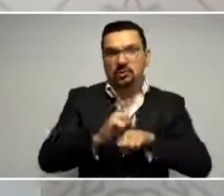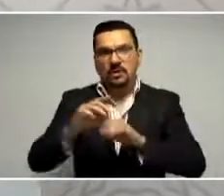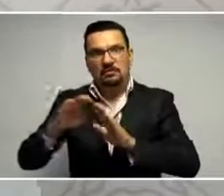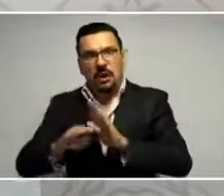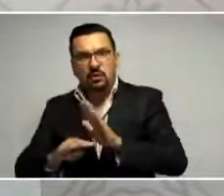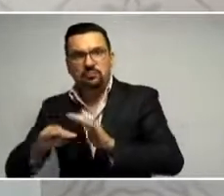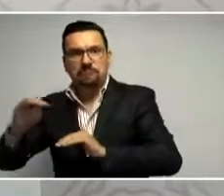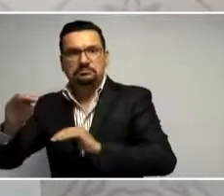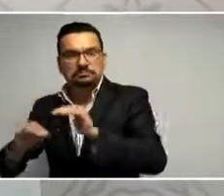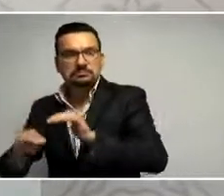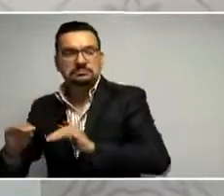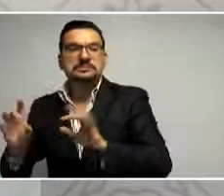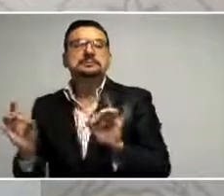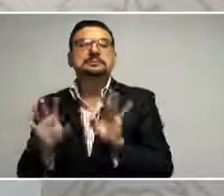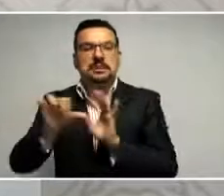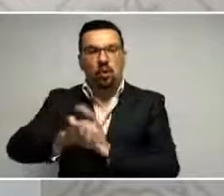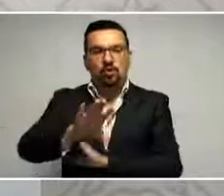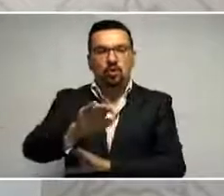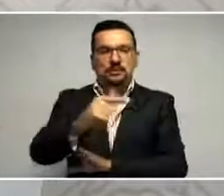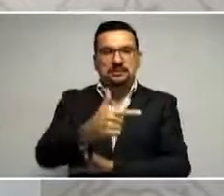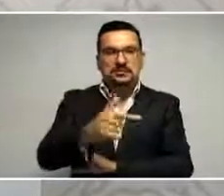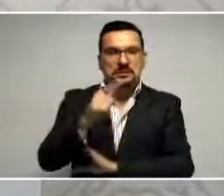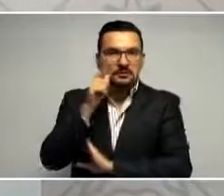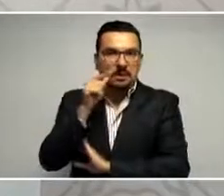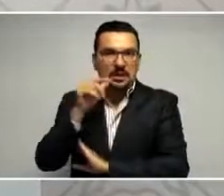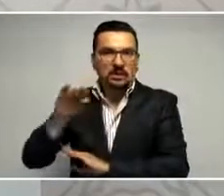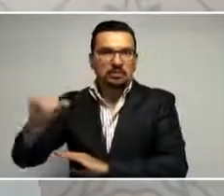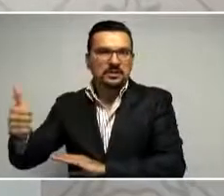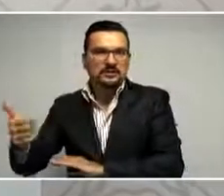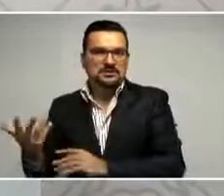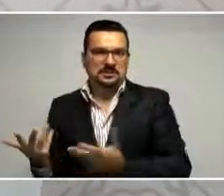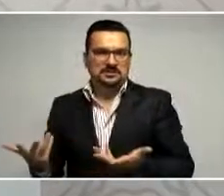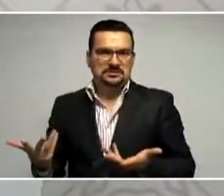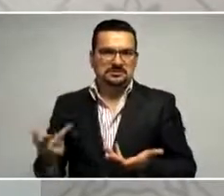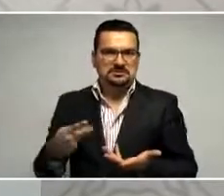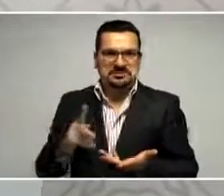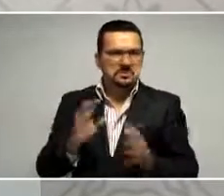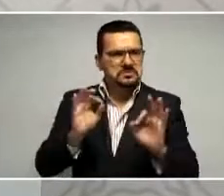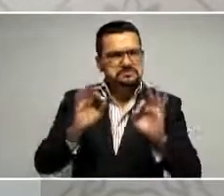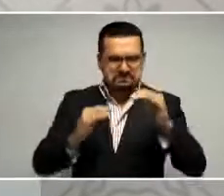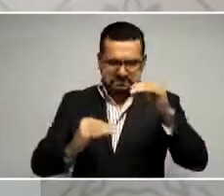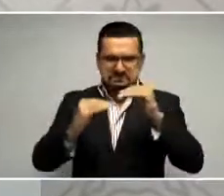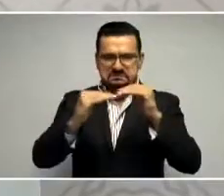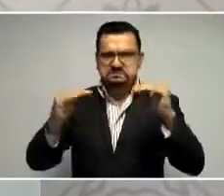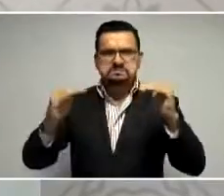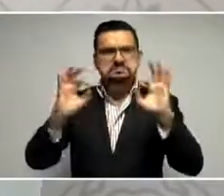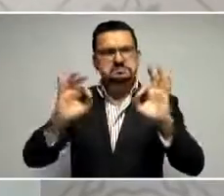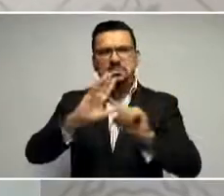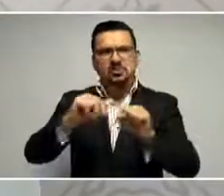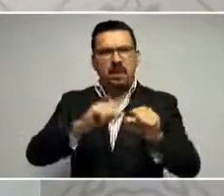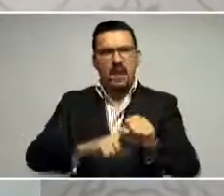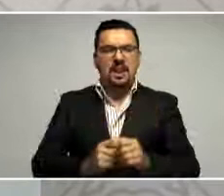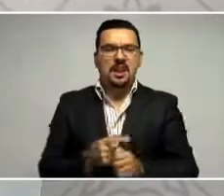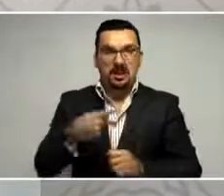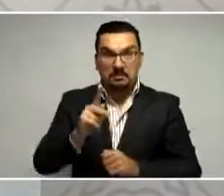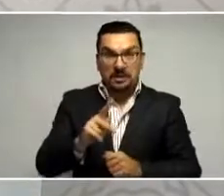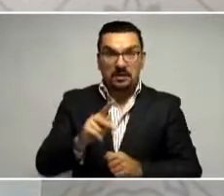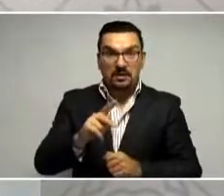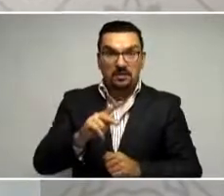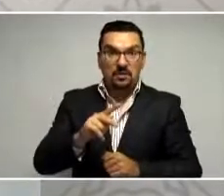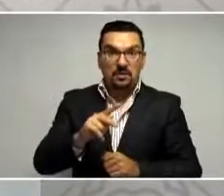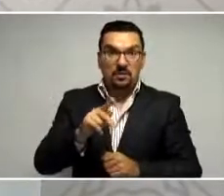te marca 97 y mañana te marca 96, pero sigues en un rango normal. Pero si